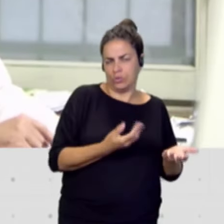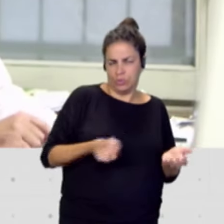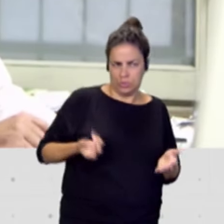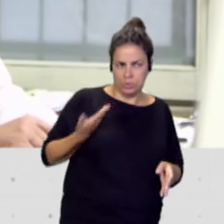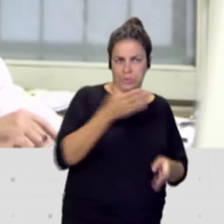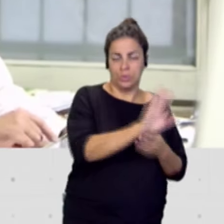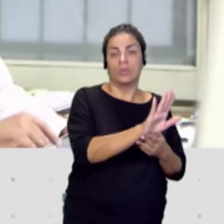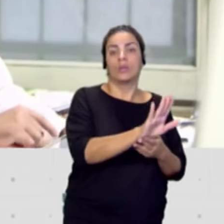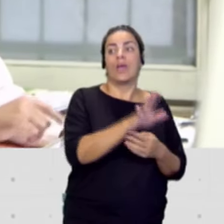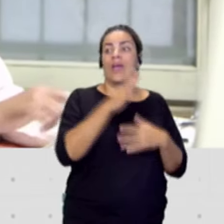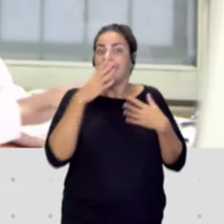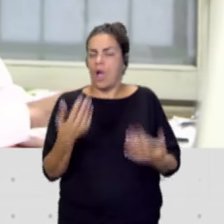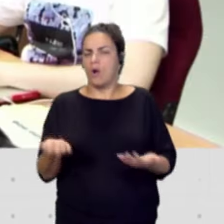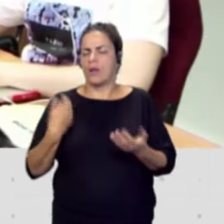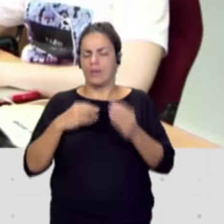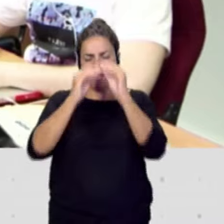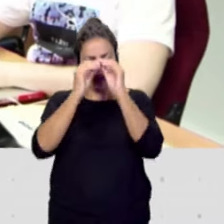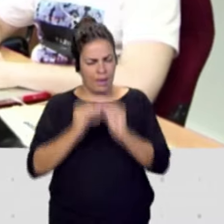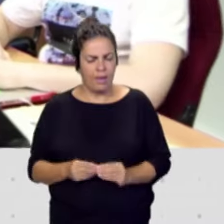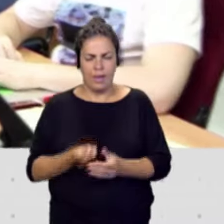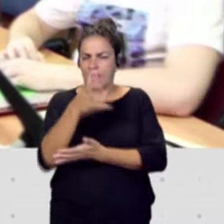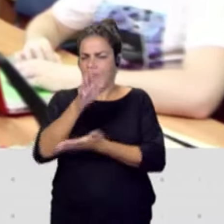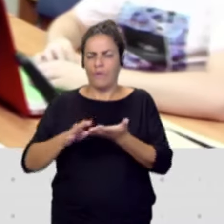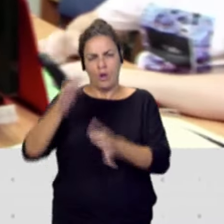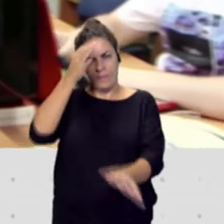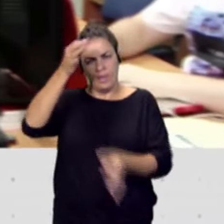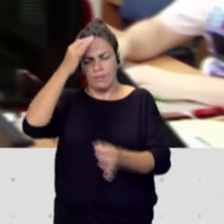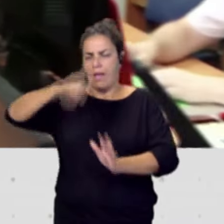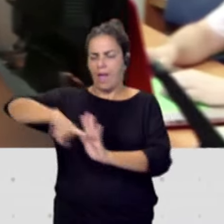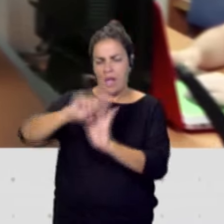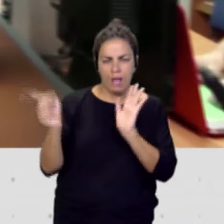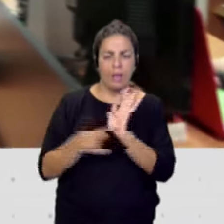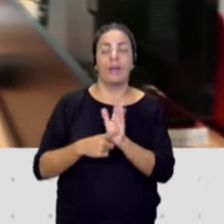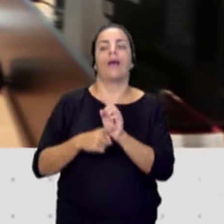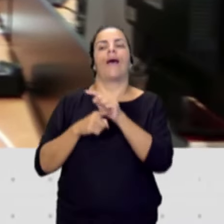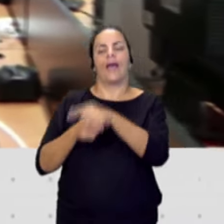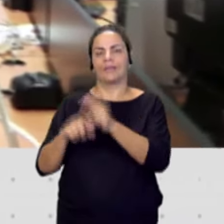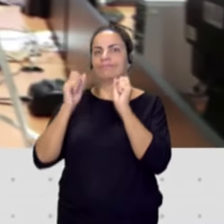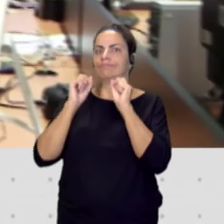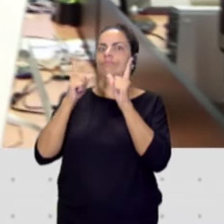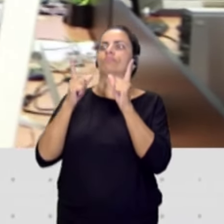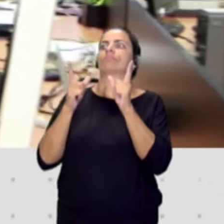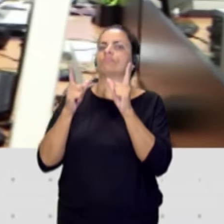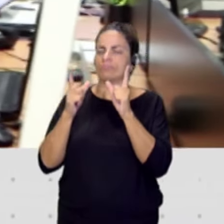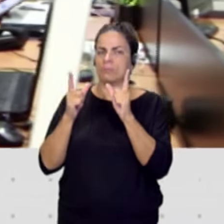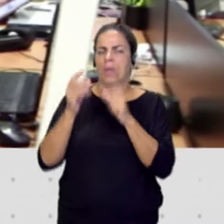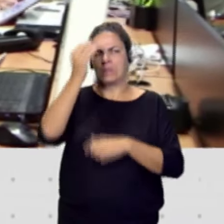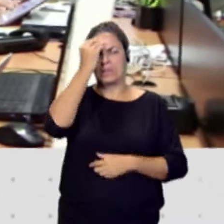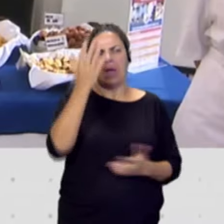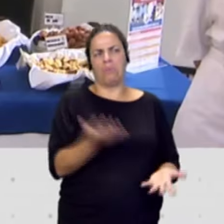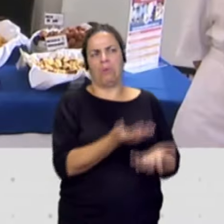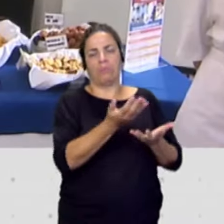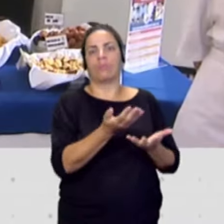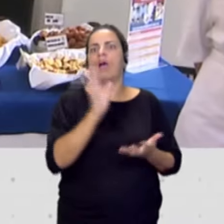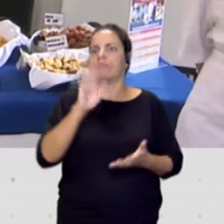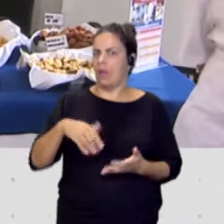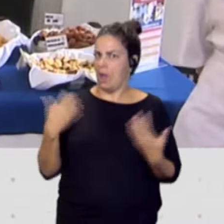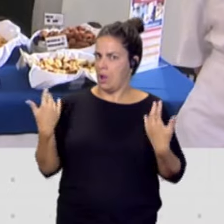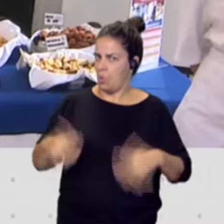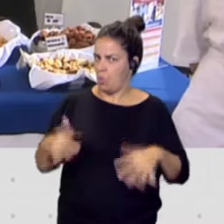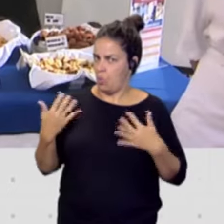que ahora al hacerlo completo y bien detallado nos hemos dado cuenta que es mucho más de lo que pensábamos, ¿eh? Una situación